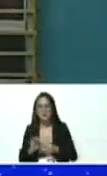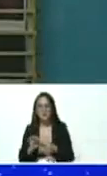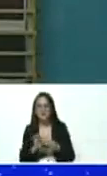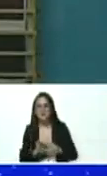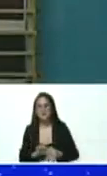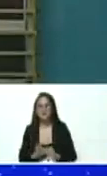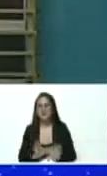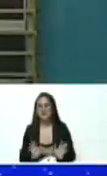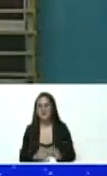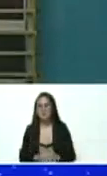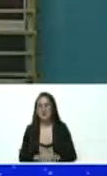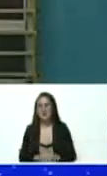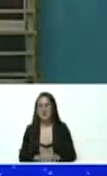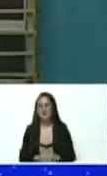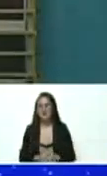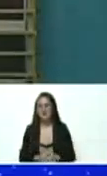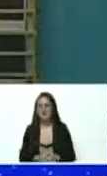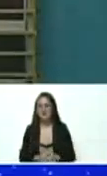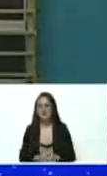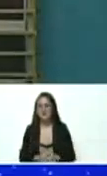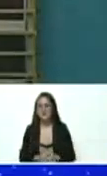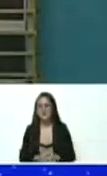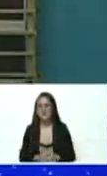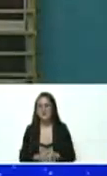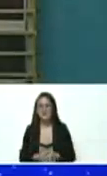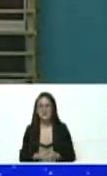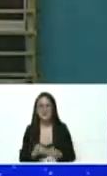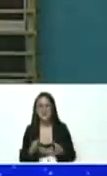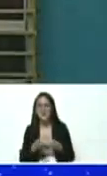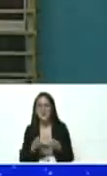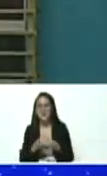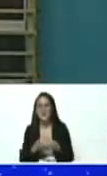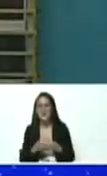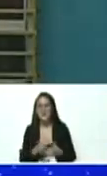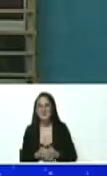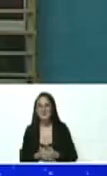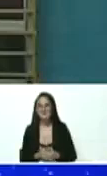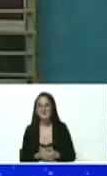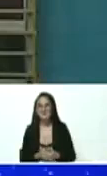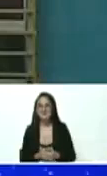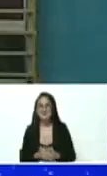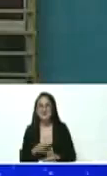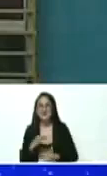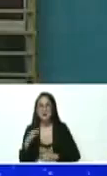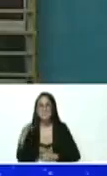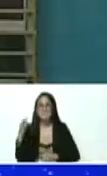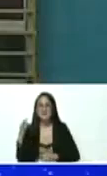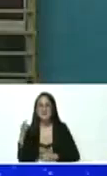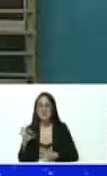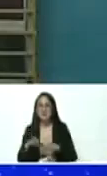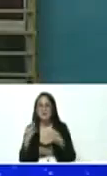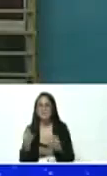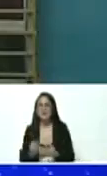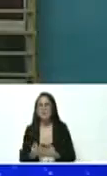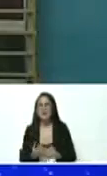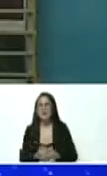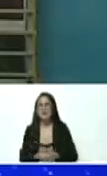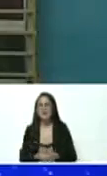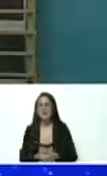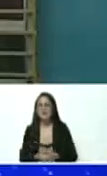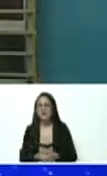unión afectiva, la unión orgánica, el espíritu de familiaridad que